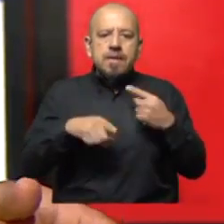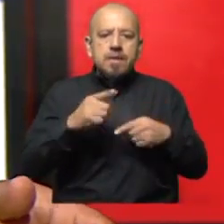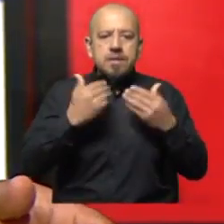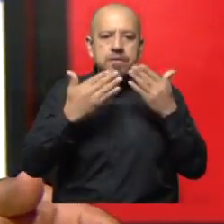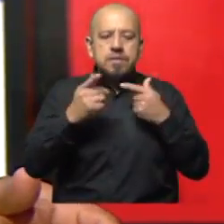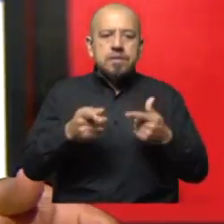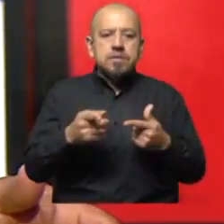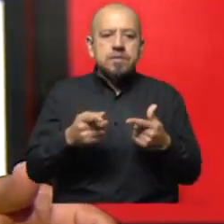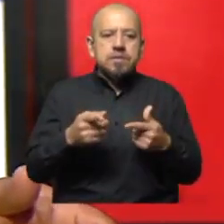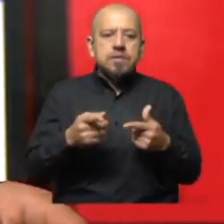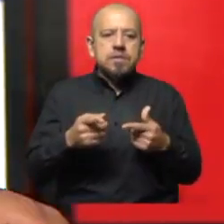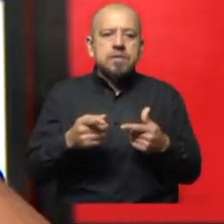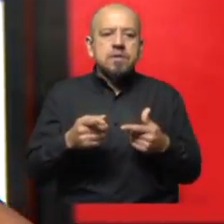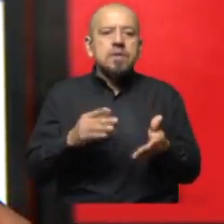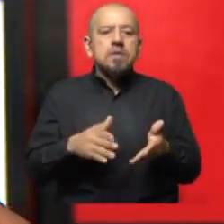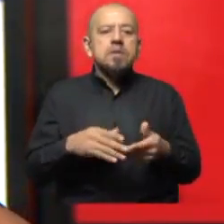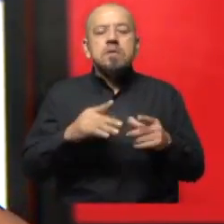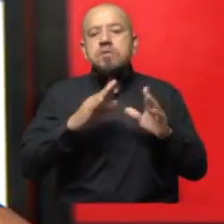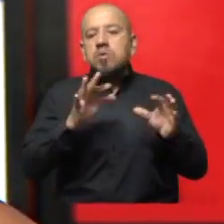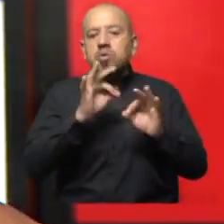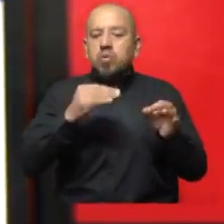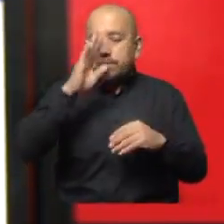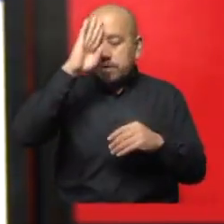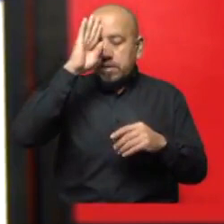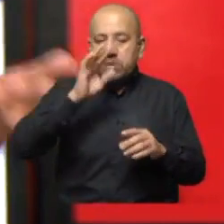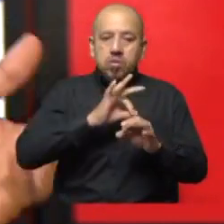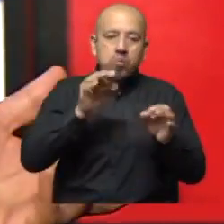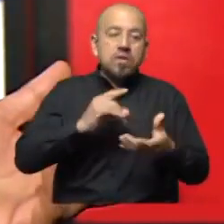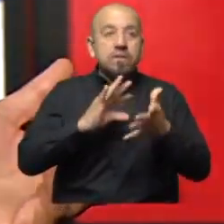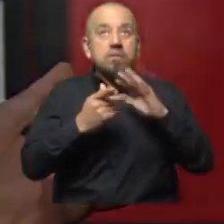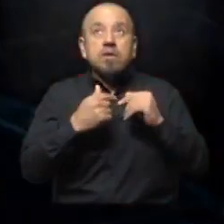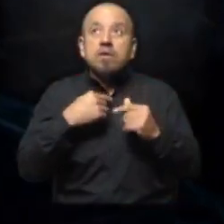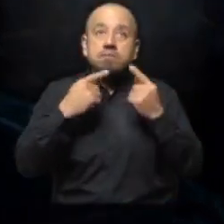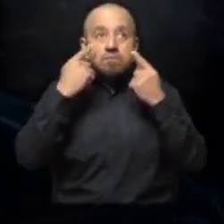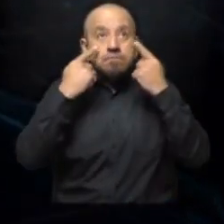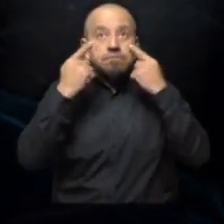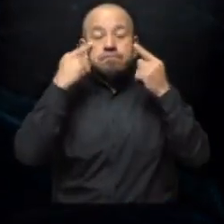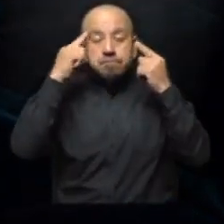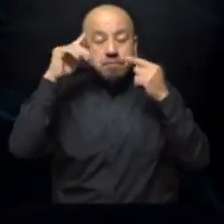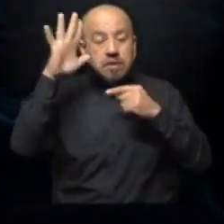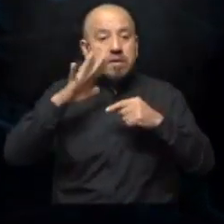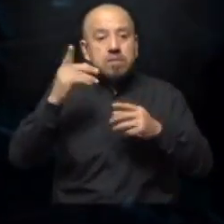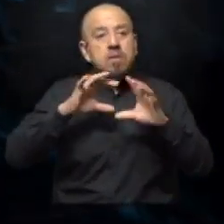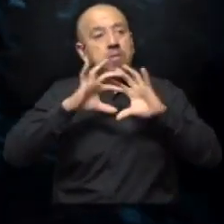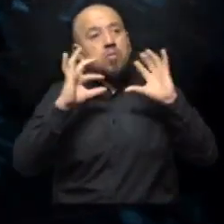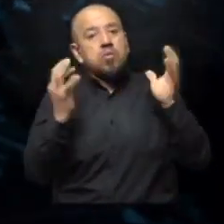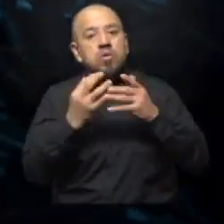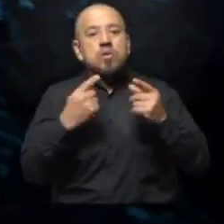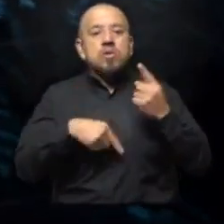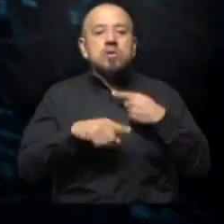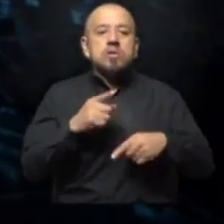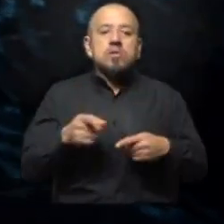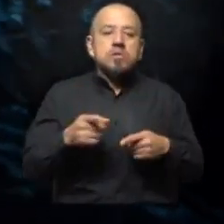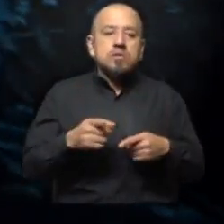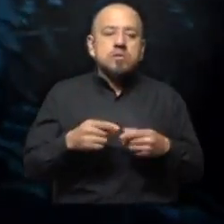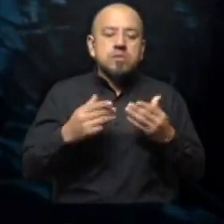que a mí también me quedó viste un aprendizaje una manera de ver el mundo que yo no lo veía así y en un momento de capaz que es